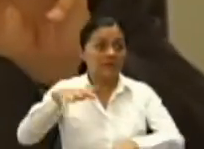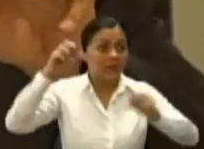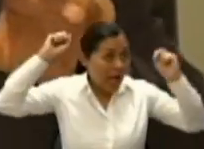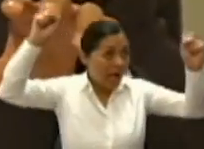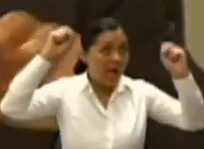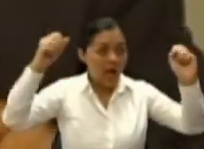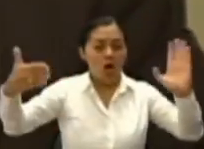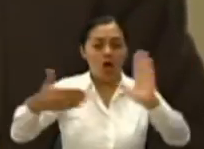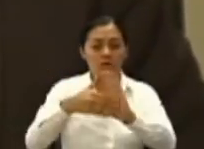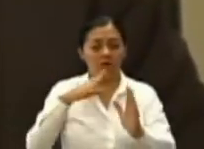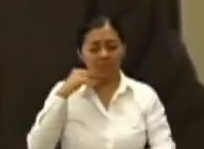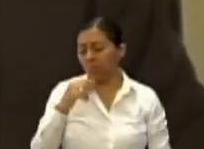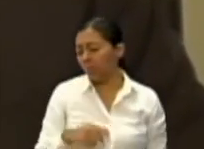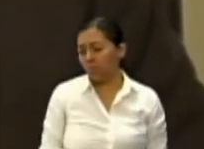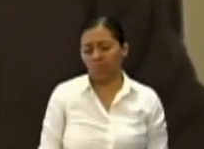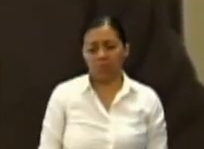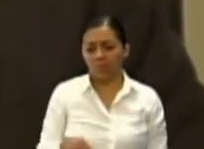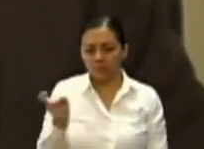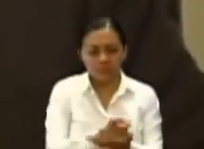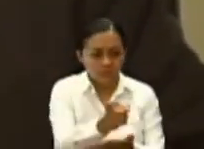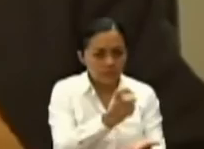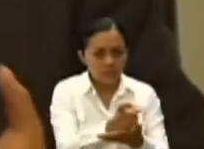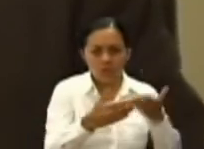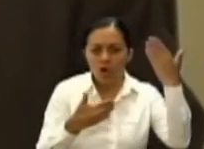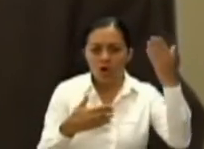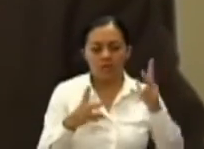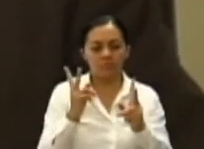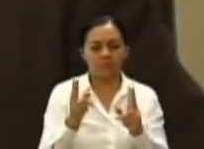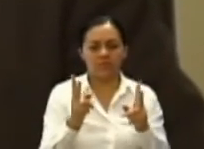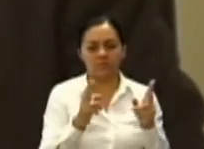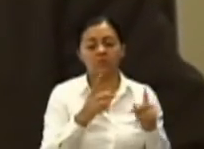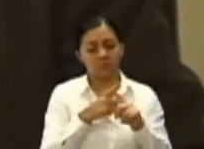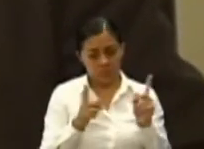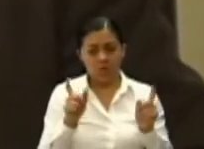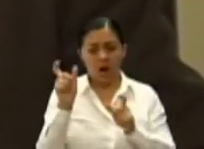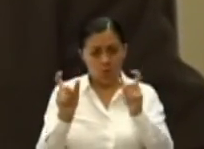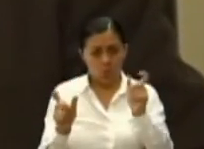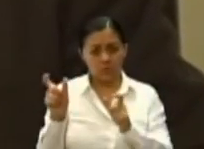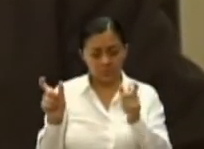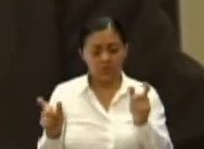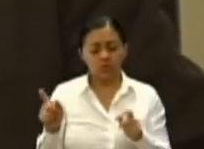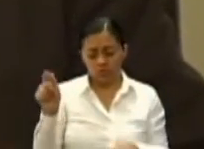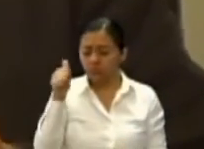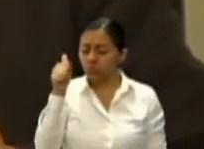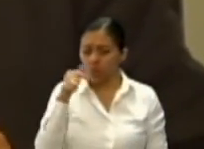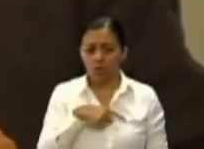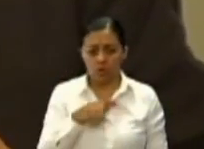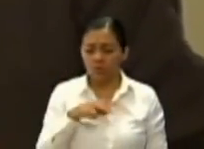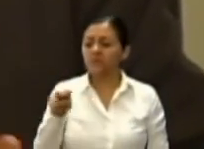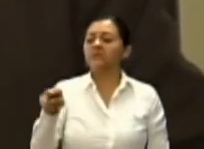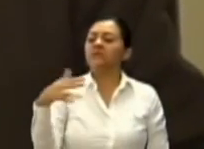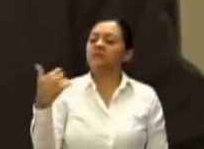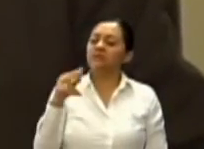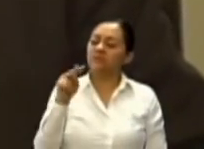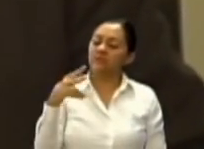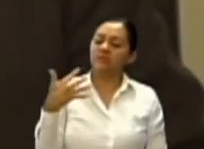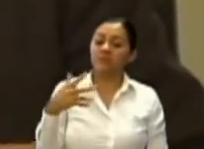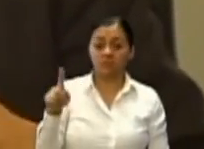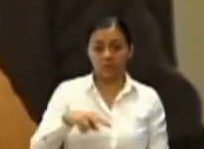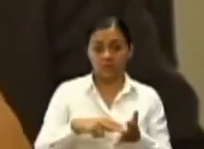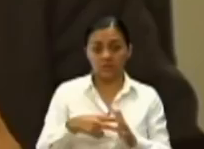inducción de los politiqueros de siempre y por supuesto han asistido ciudadano de buena voluntad pero es que ha sido todo es autónomo